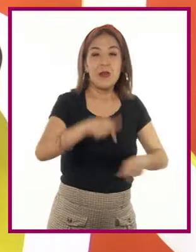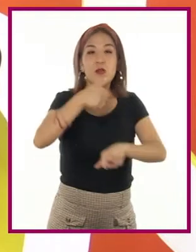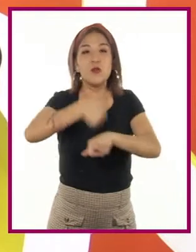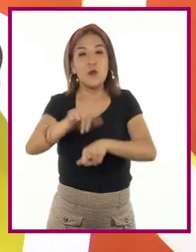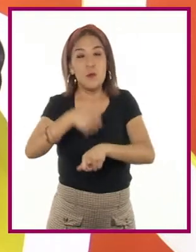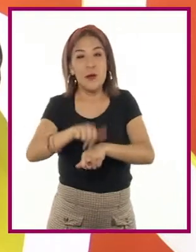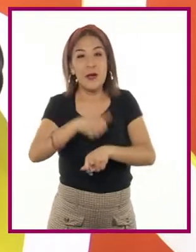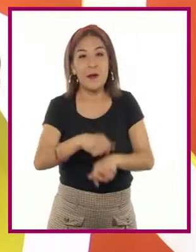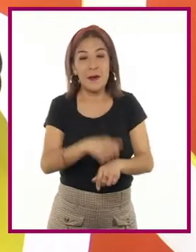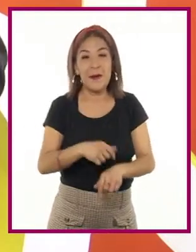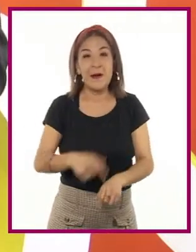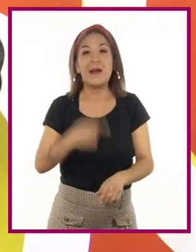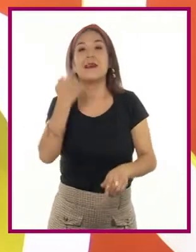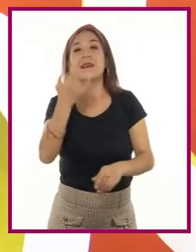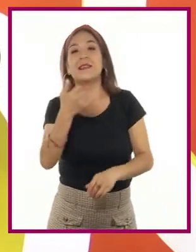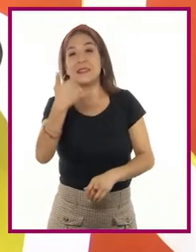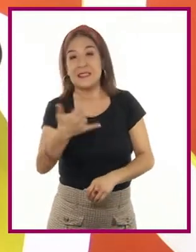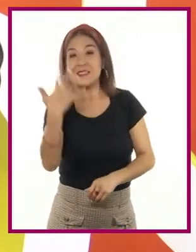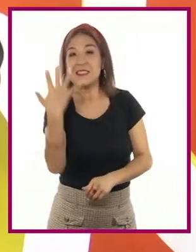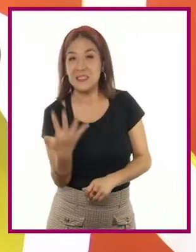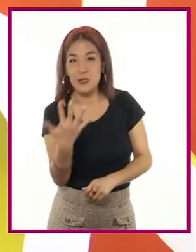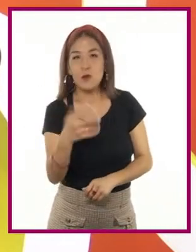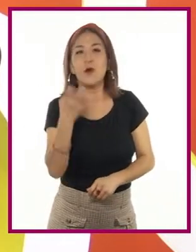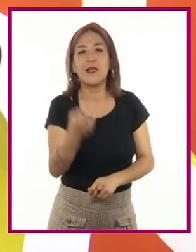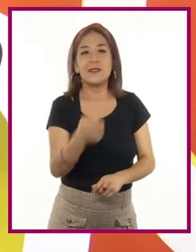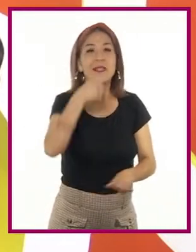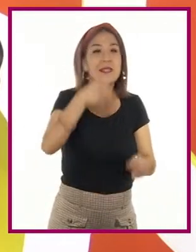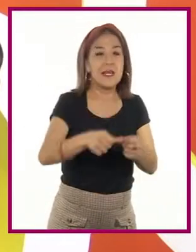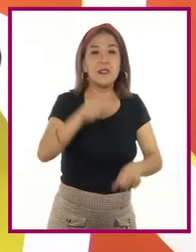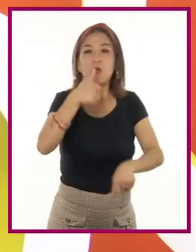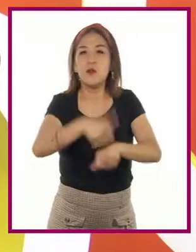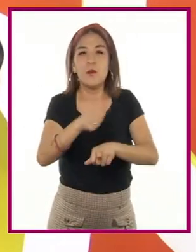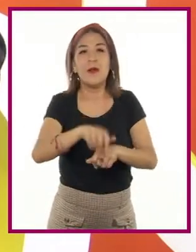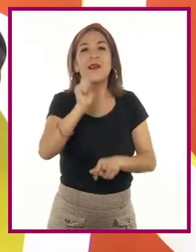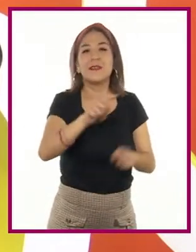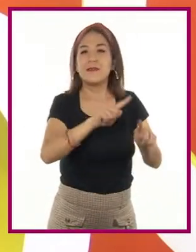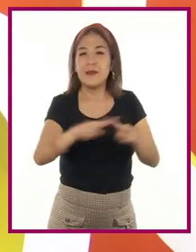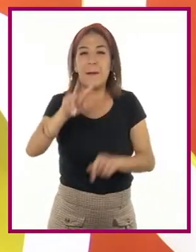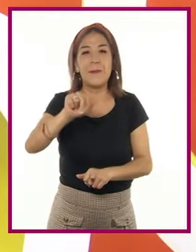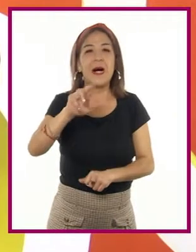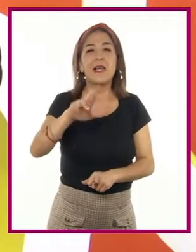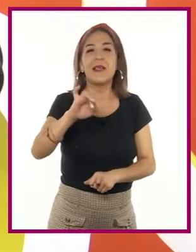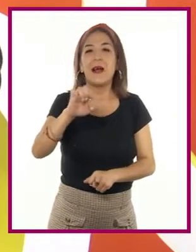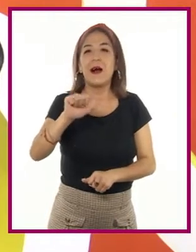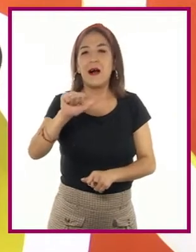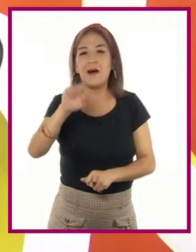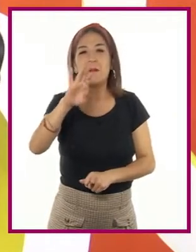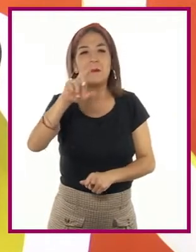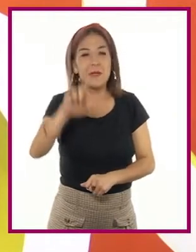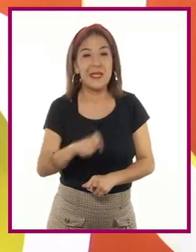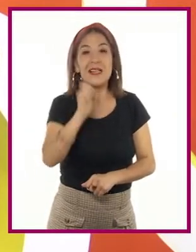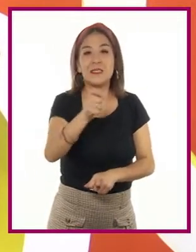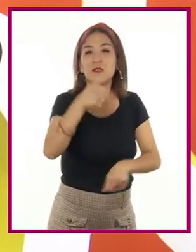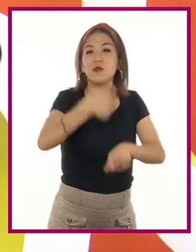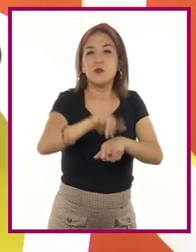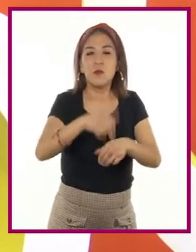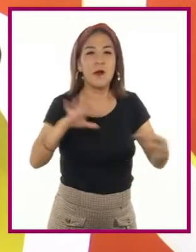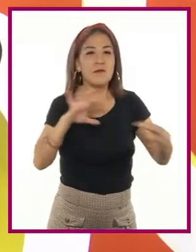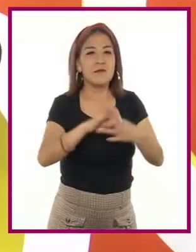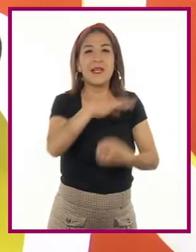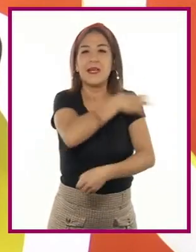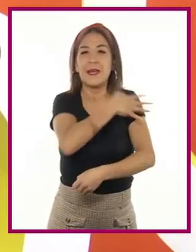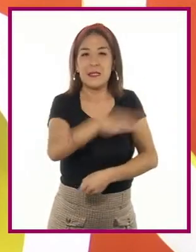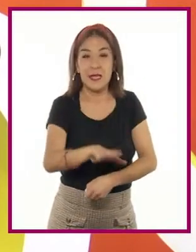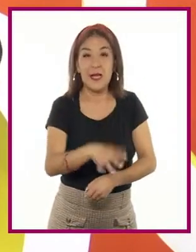y cinco las literales o letras son variables que representan lo que corresponde a un número en general y